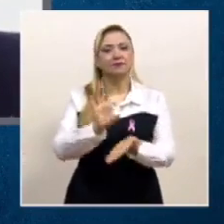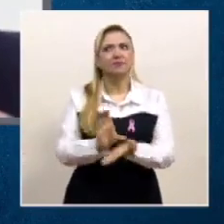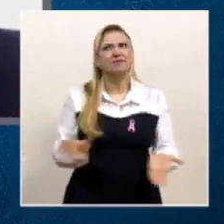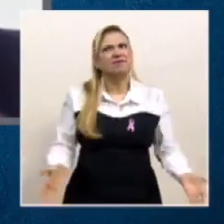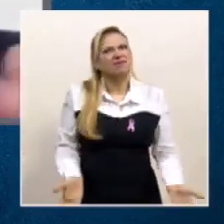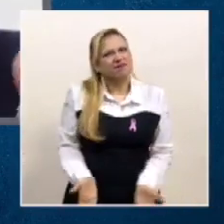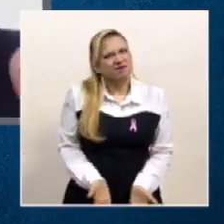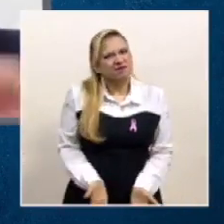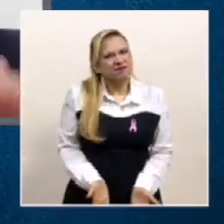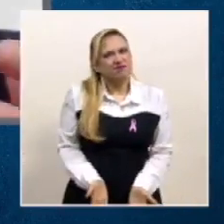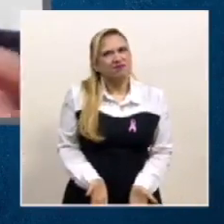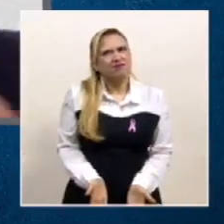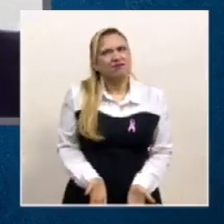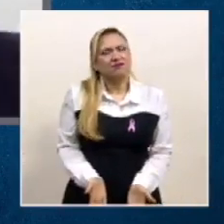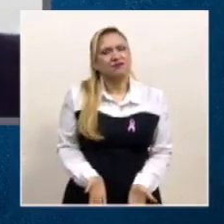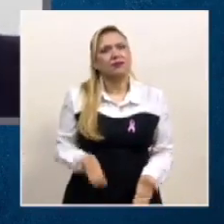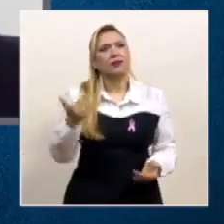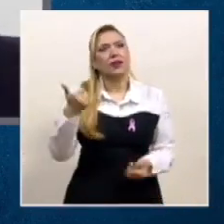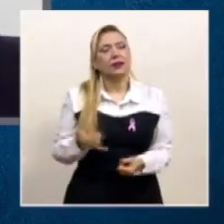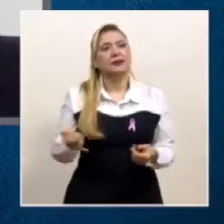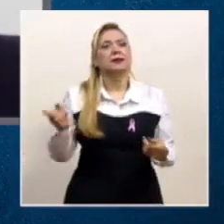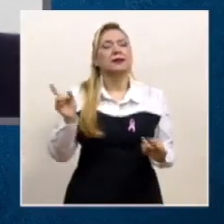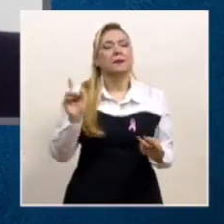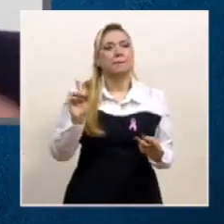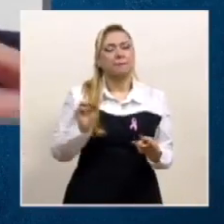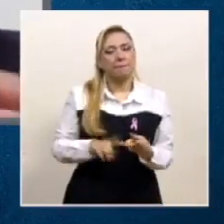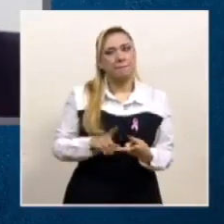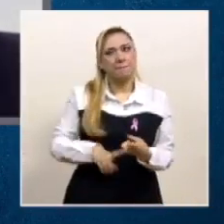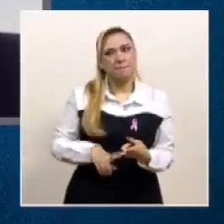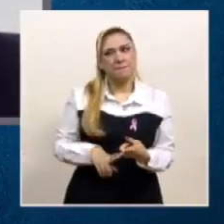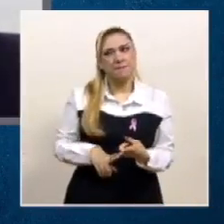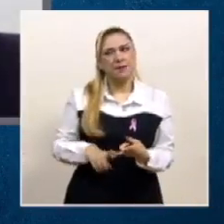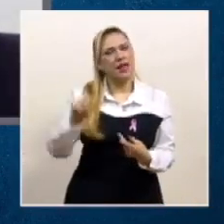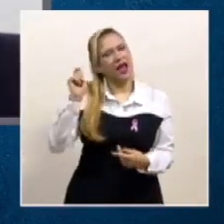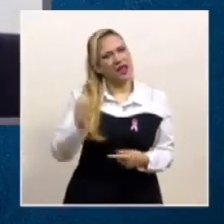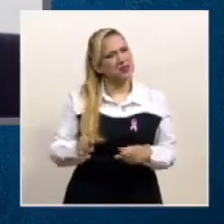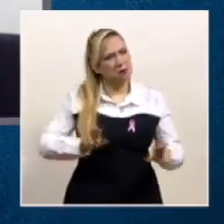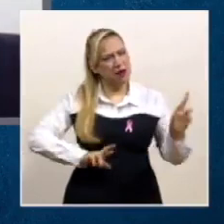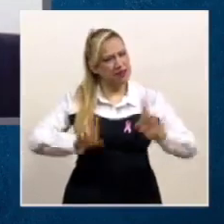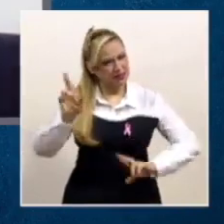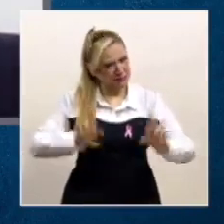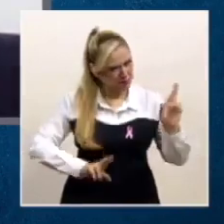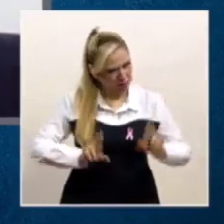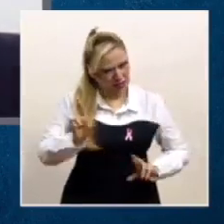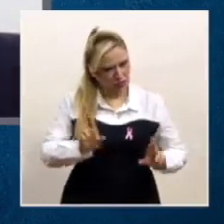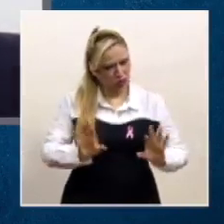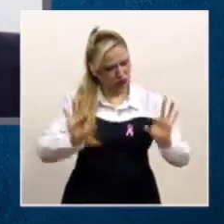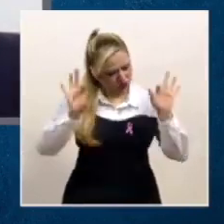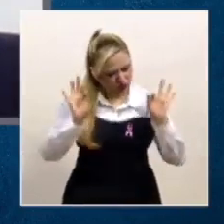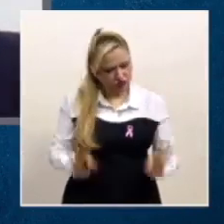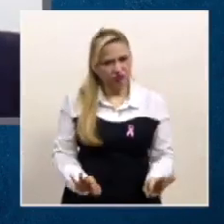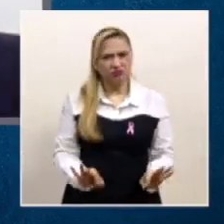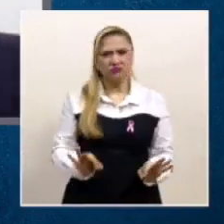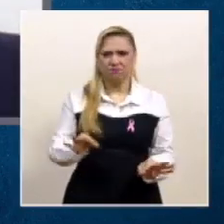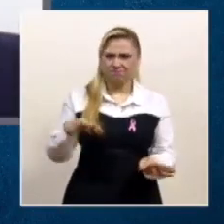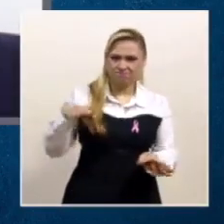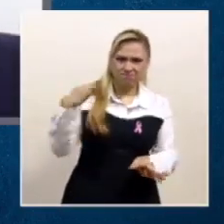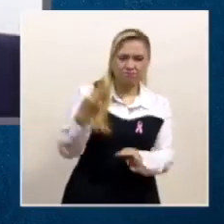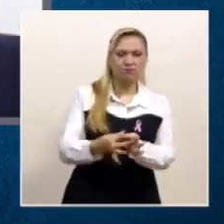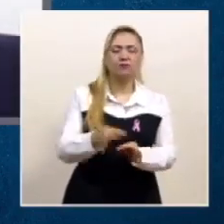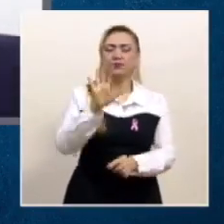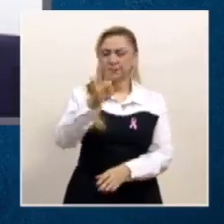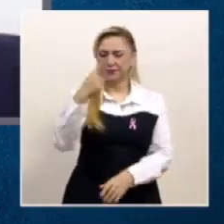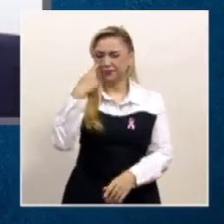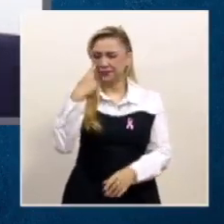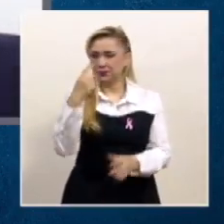discapacidad? Y también, de pasada, ¿a qué nos referimos con esto de participación plena y efectiva? Sí, uno de los